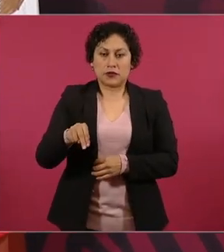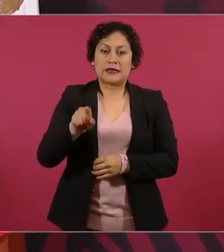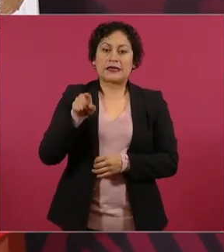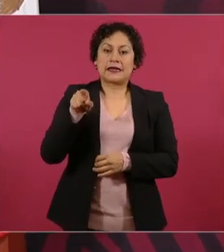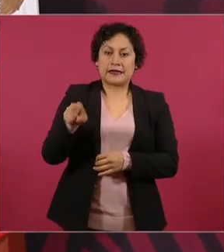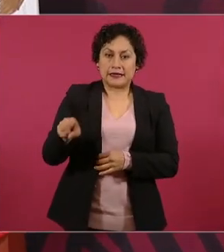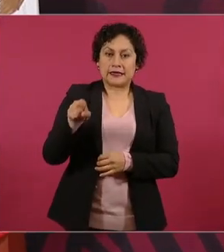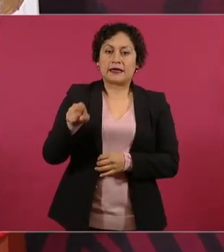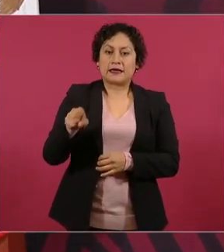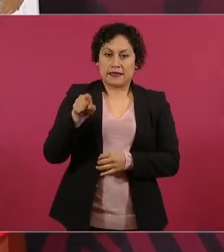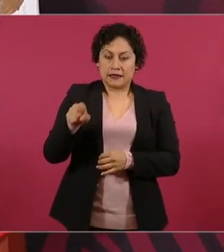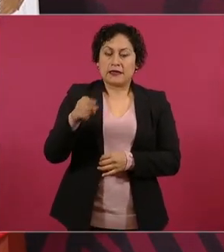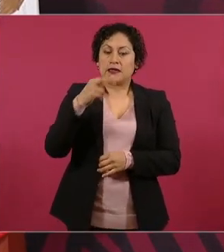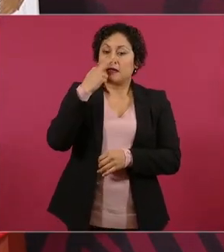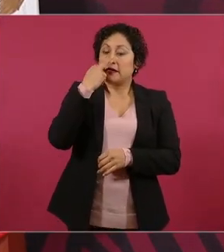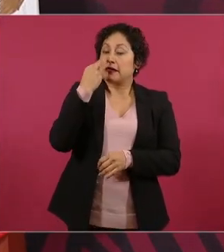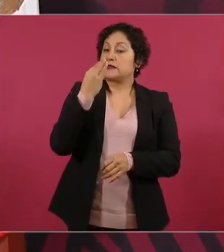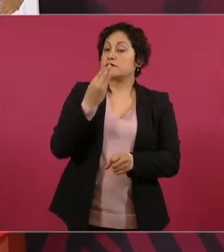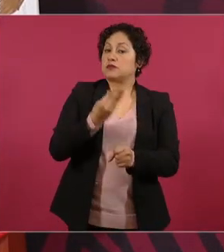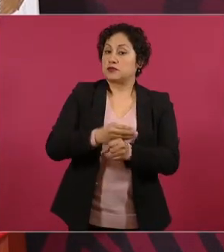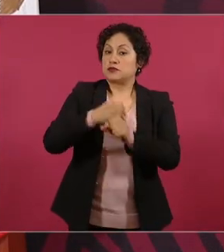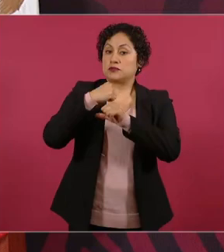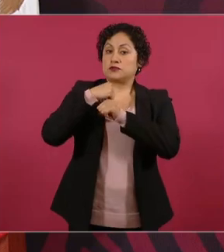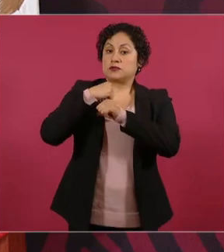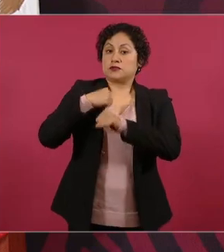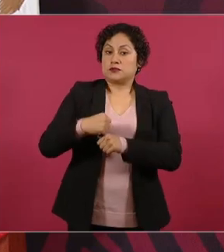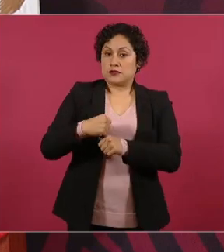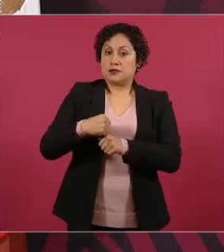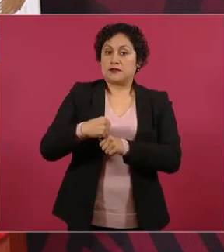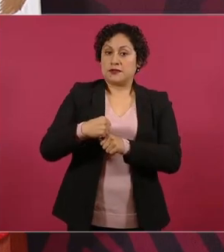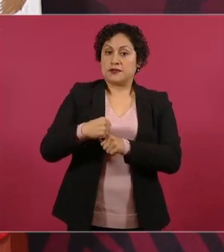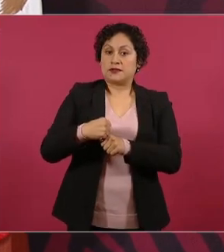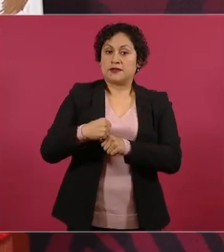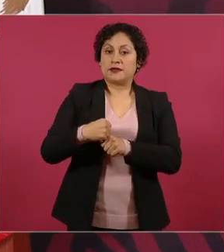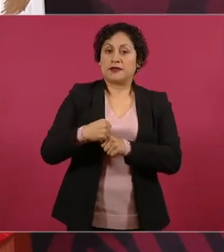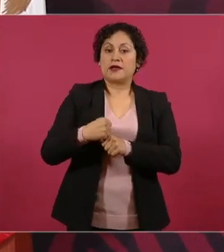responsable de todo lo que es la estrategia digital,